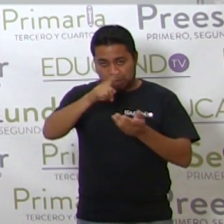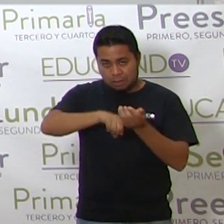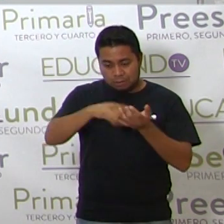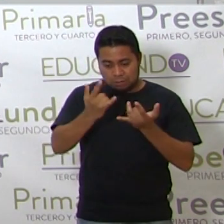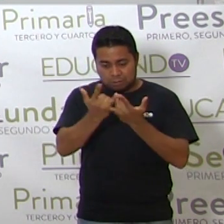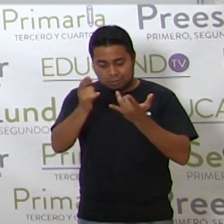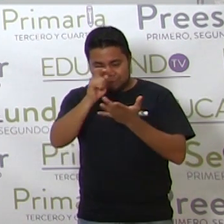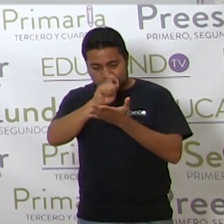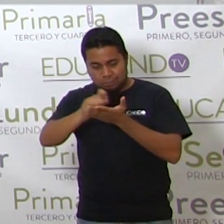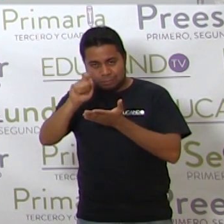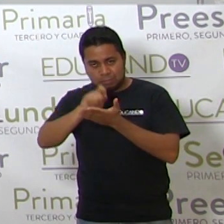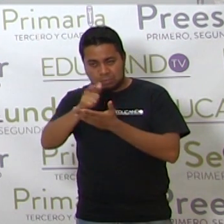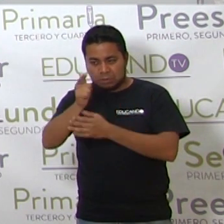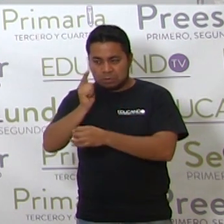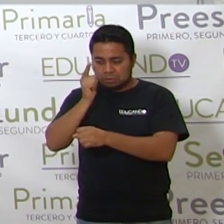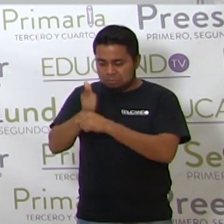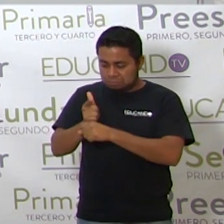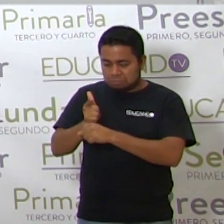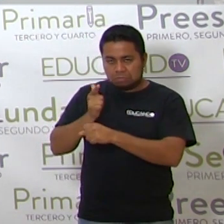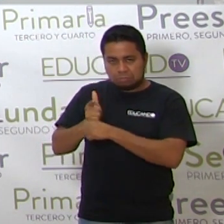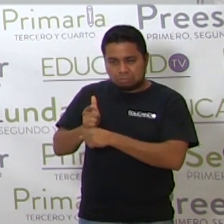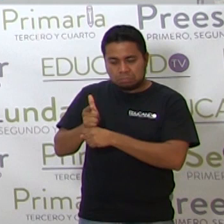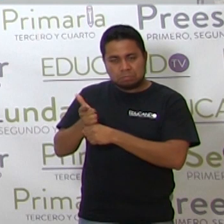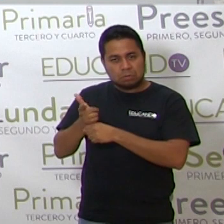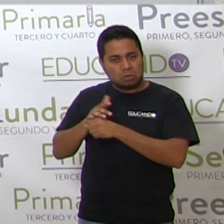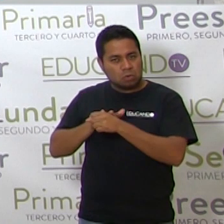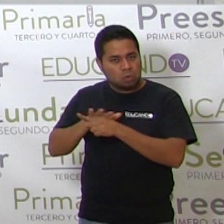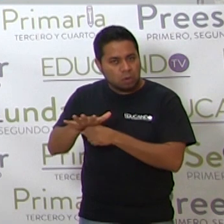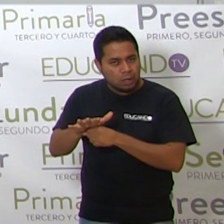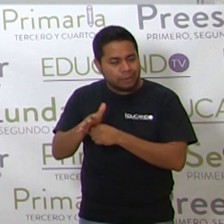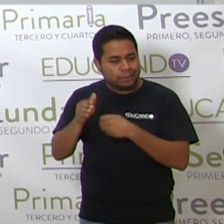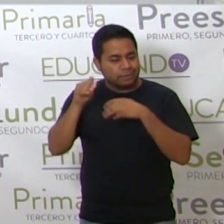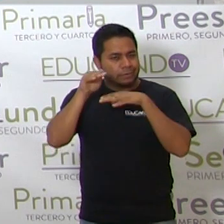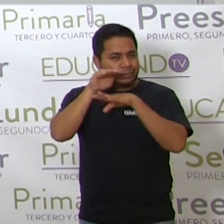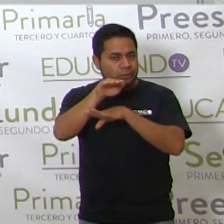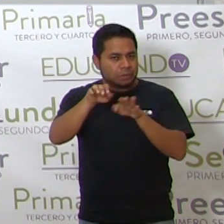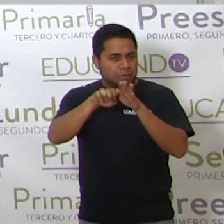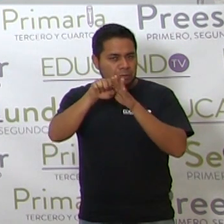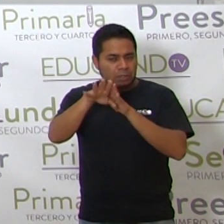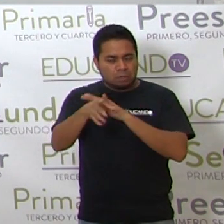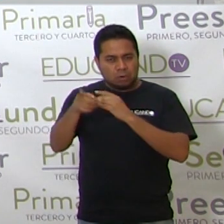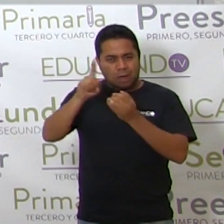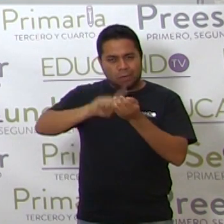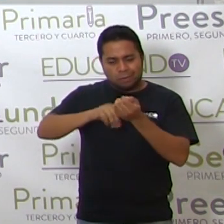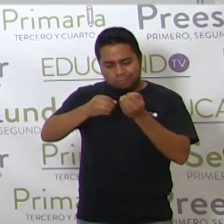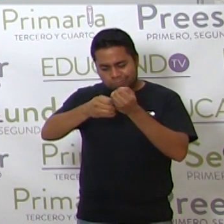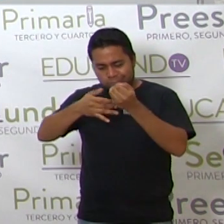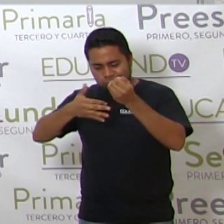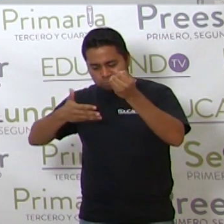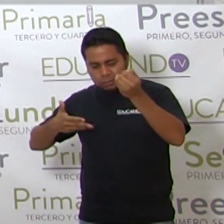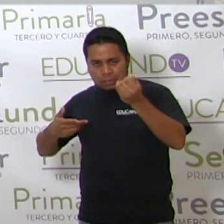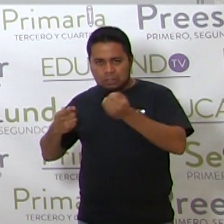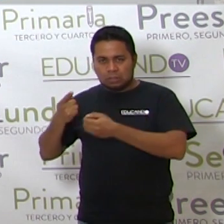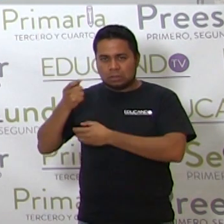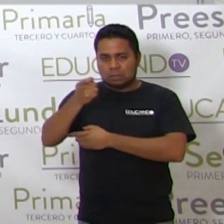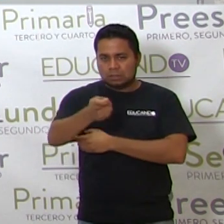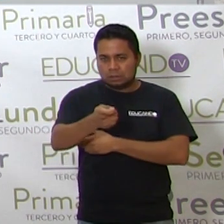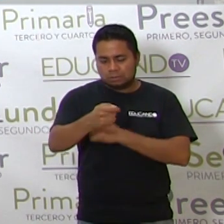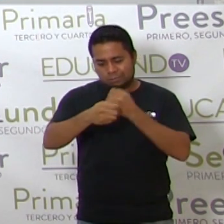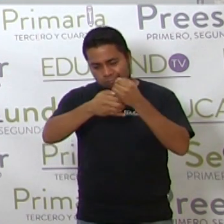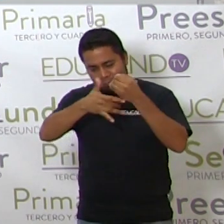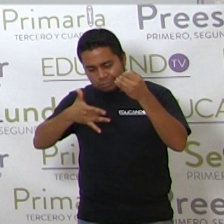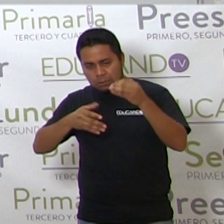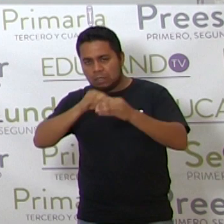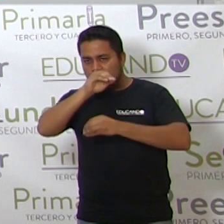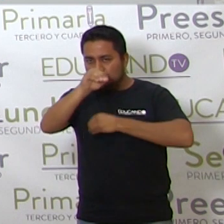podamos identificar todo lo relacionado con lo que es la estructura y esta estructura va a llevar